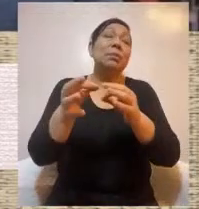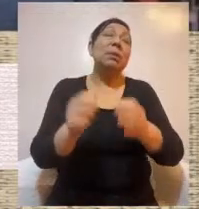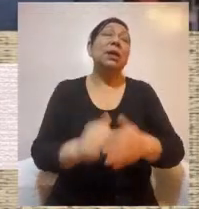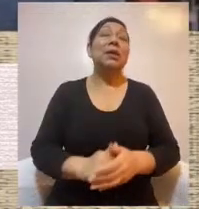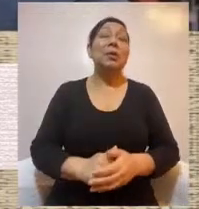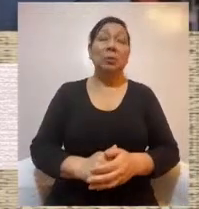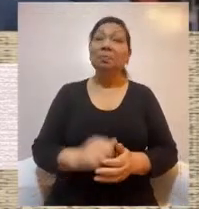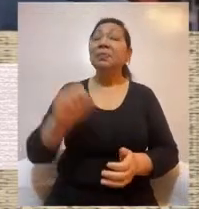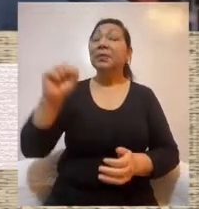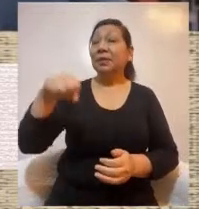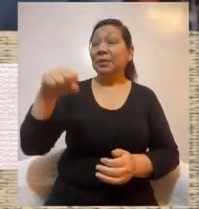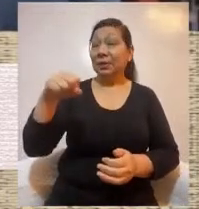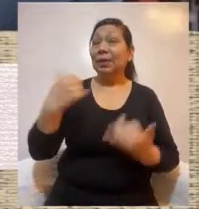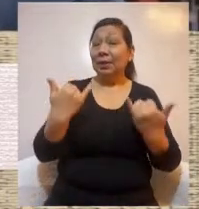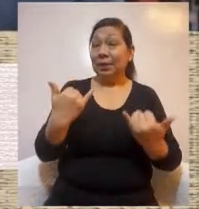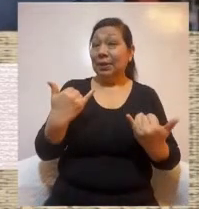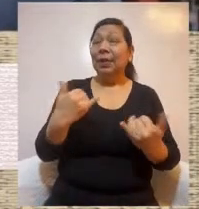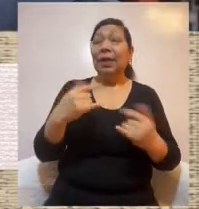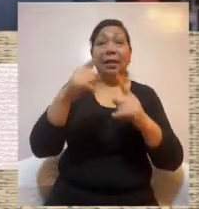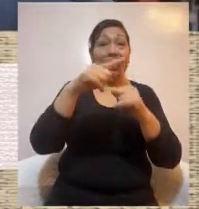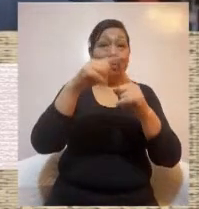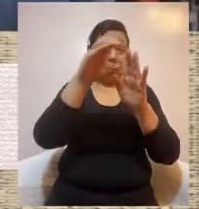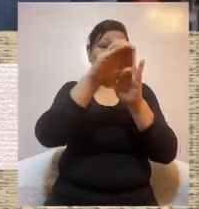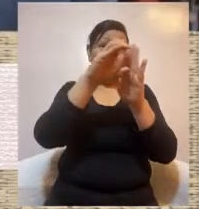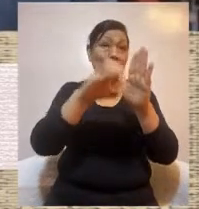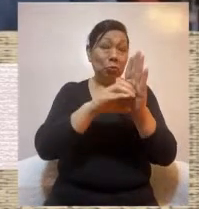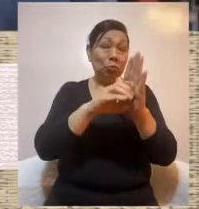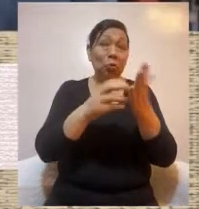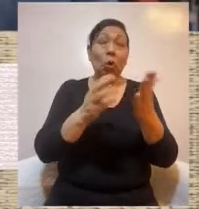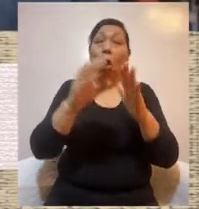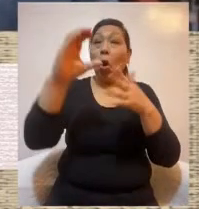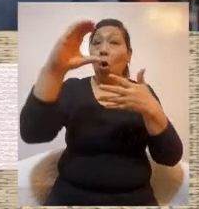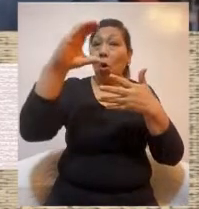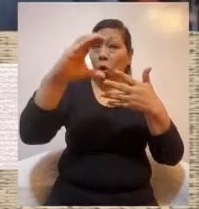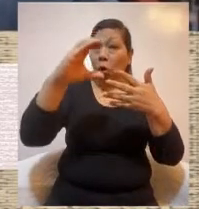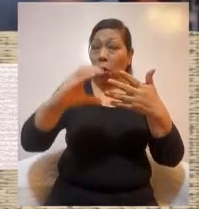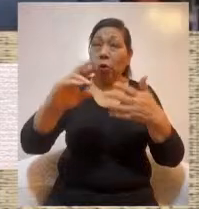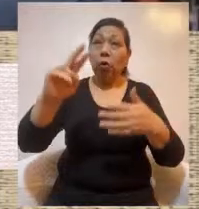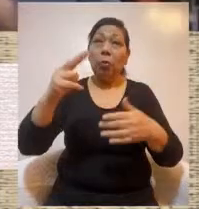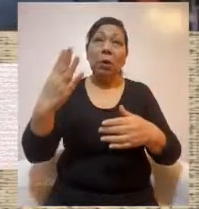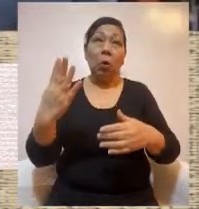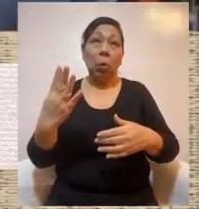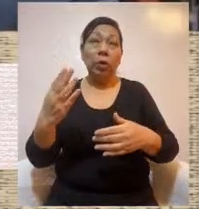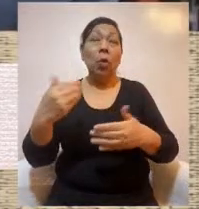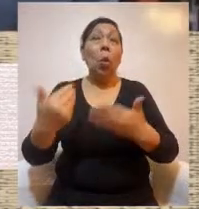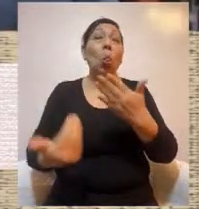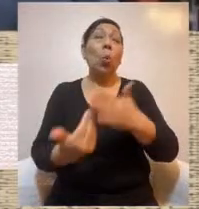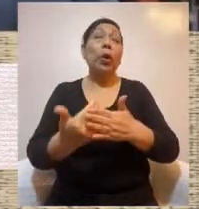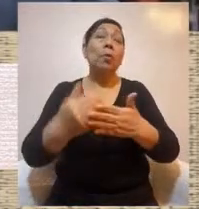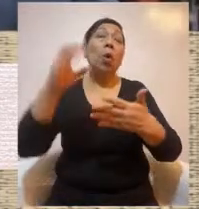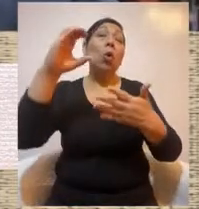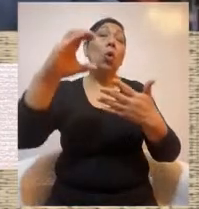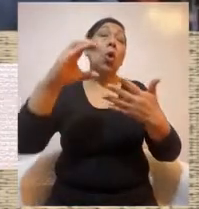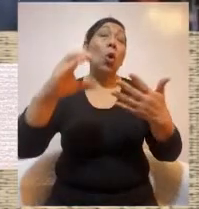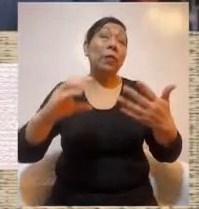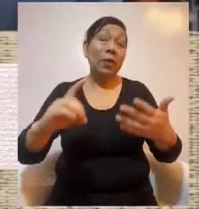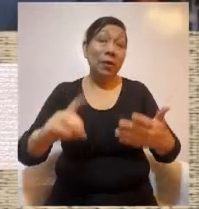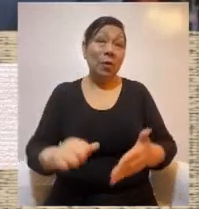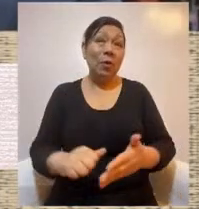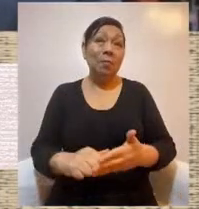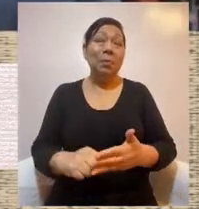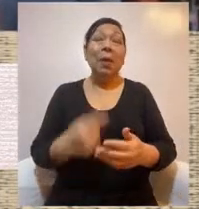fondo? Sí, el Tribunal Constitucional está facultado en virtud del Código Procesal de 2004 y el nuevo Código Procesal